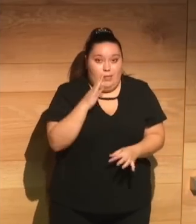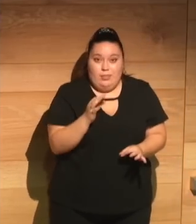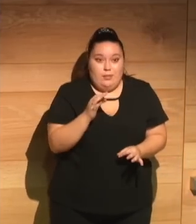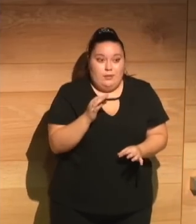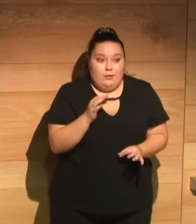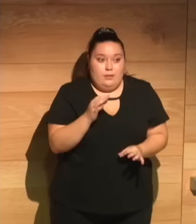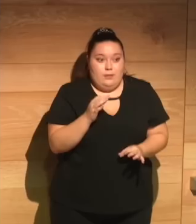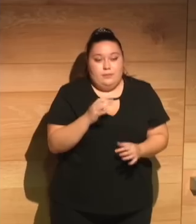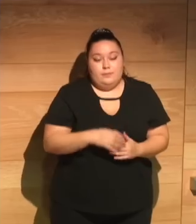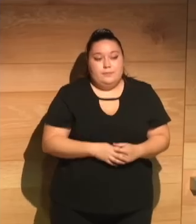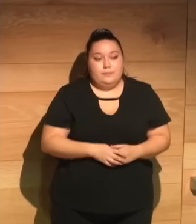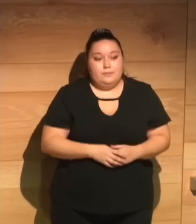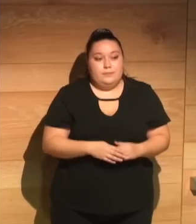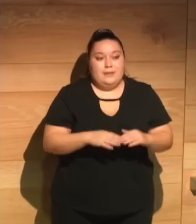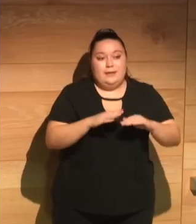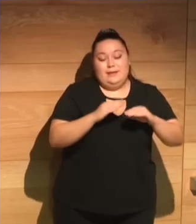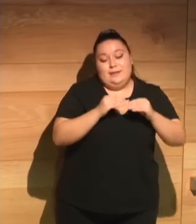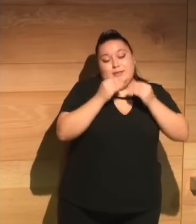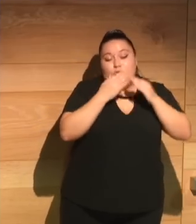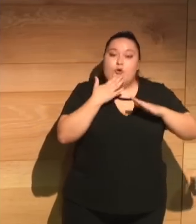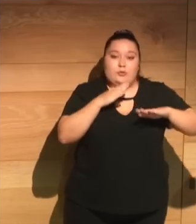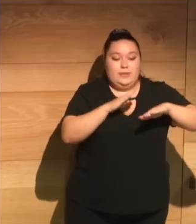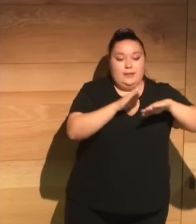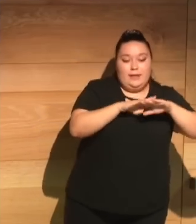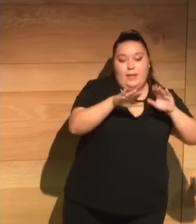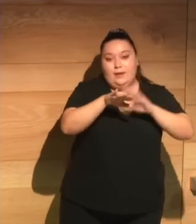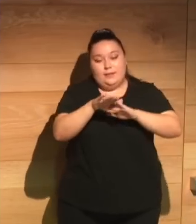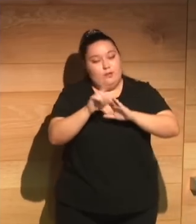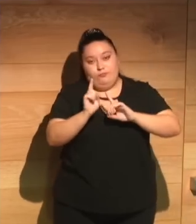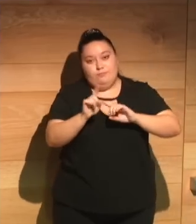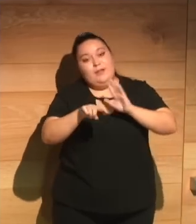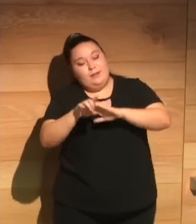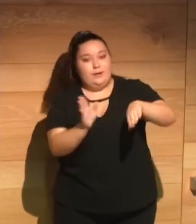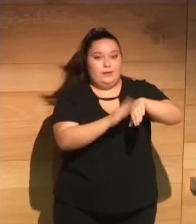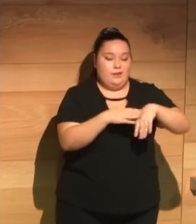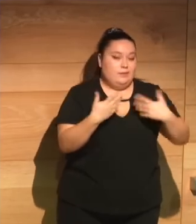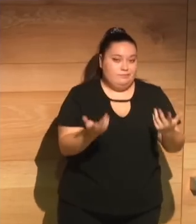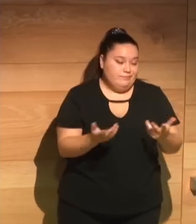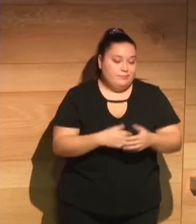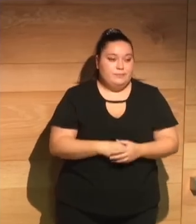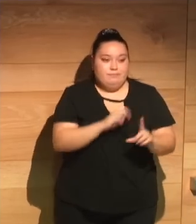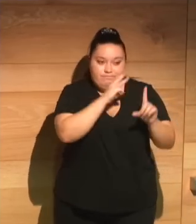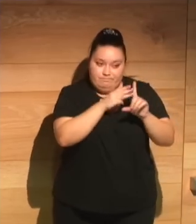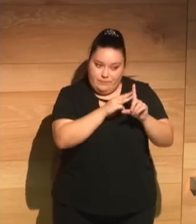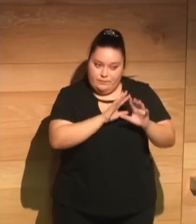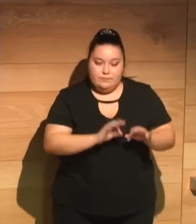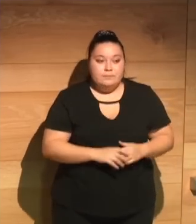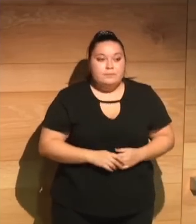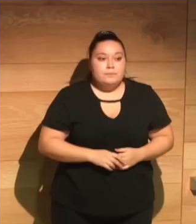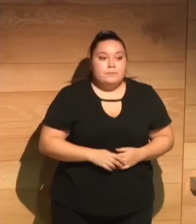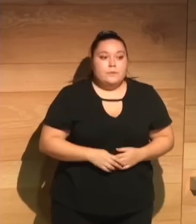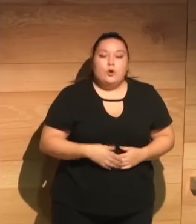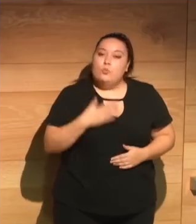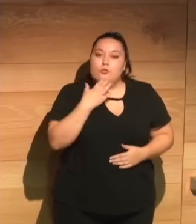sucede de izquierda a derecha, no de derecha a izquierda. Así que la cantidad de impulsos, inventos, deseos